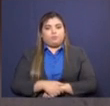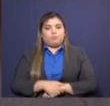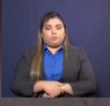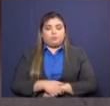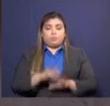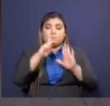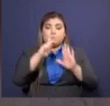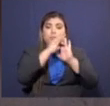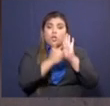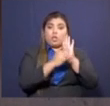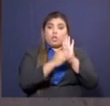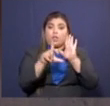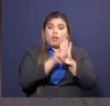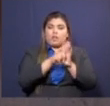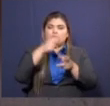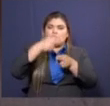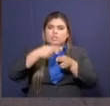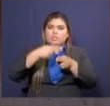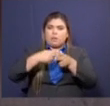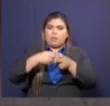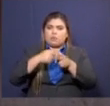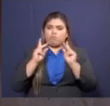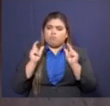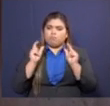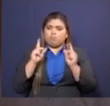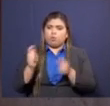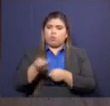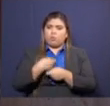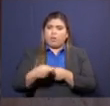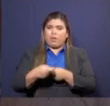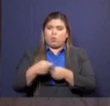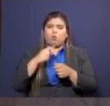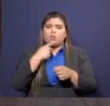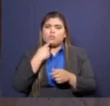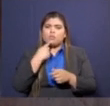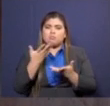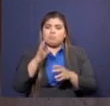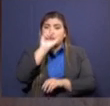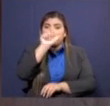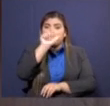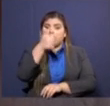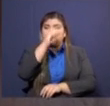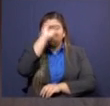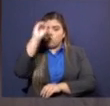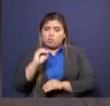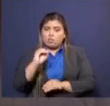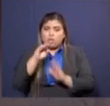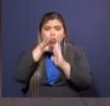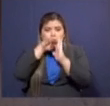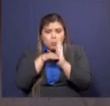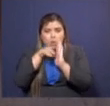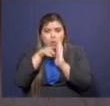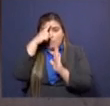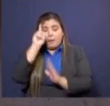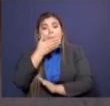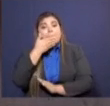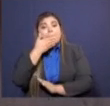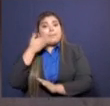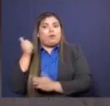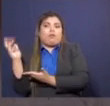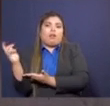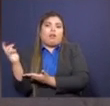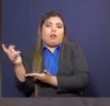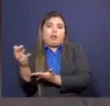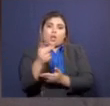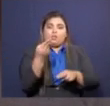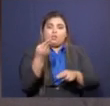Proyecto de ley pronto pago que contempla un descuento del 10% para mejorar la